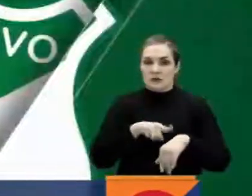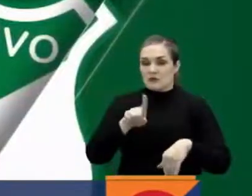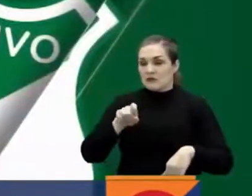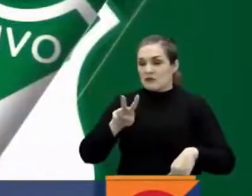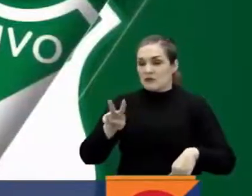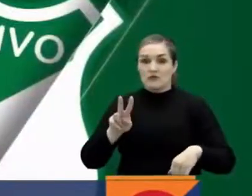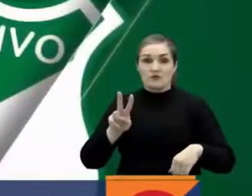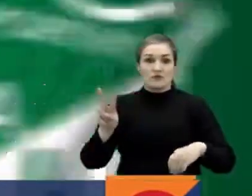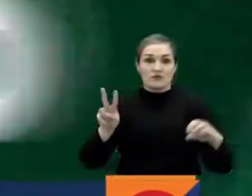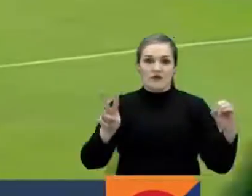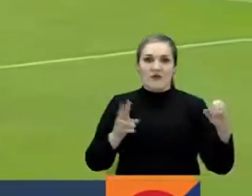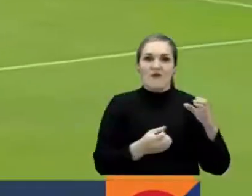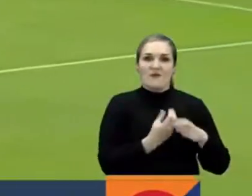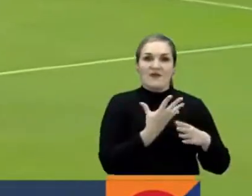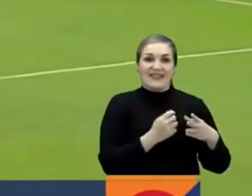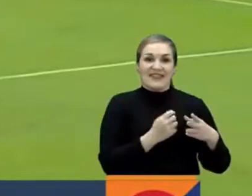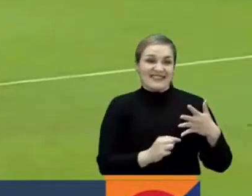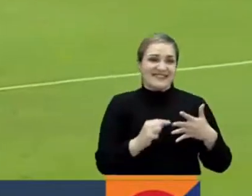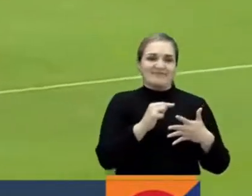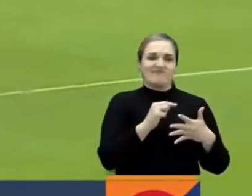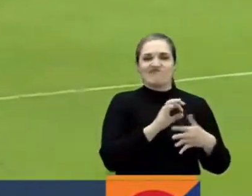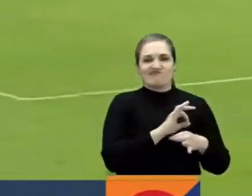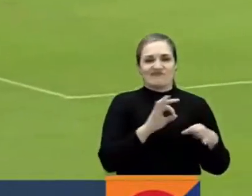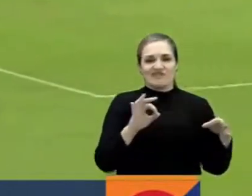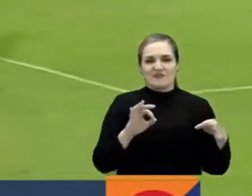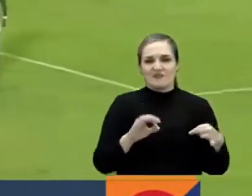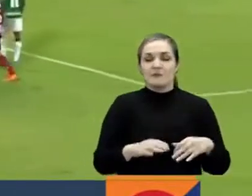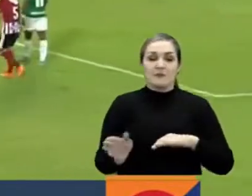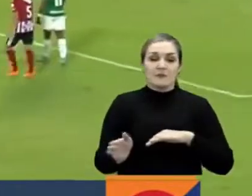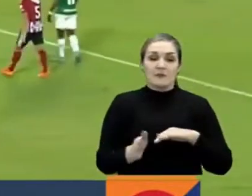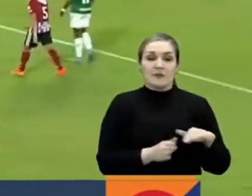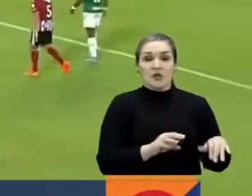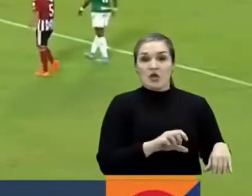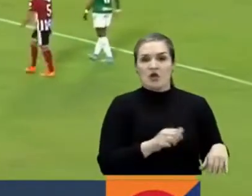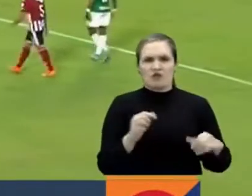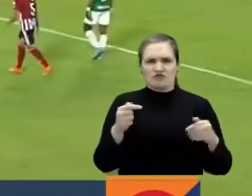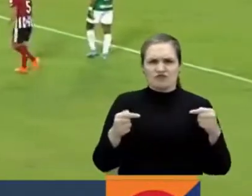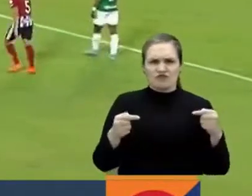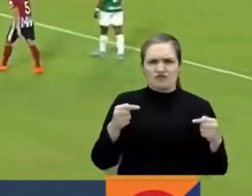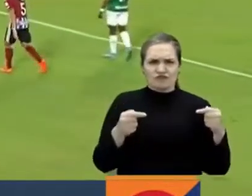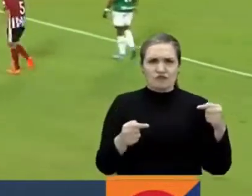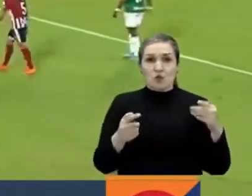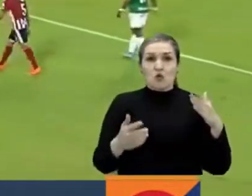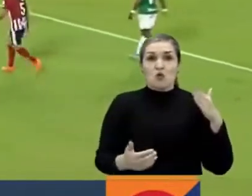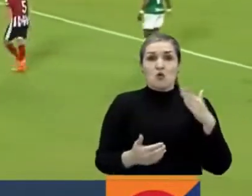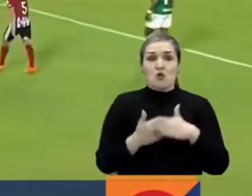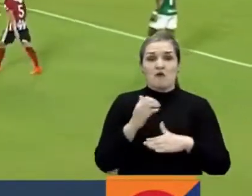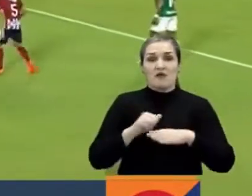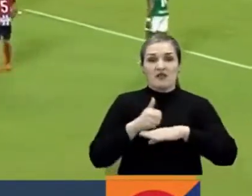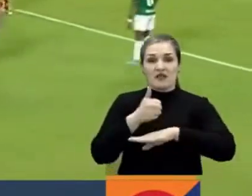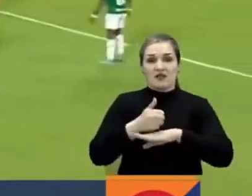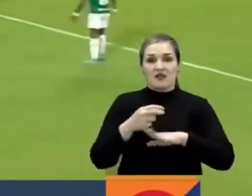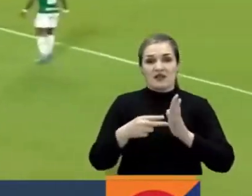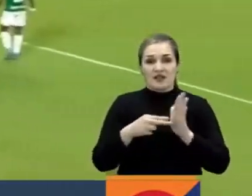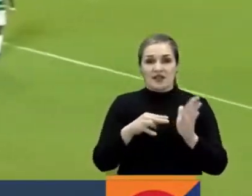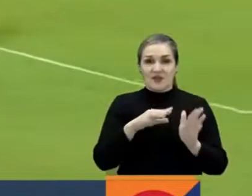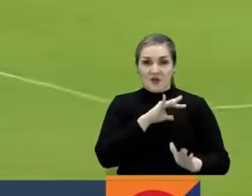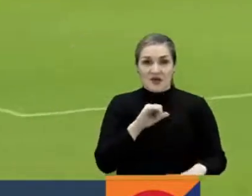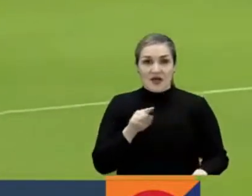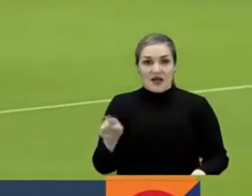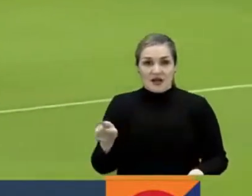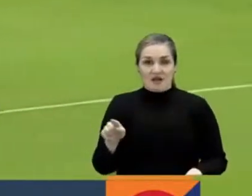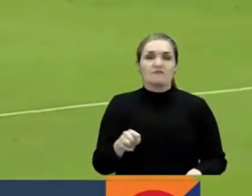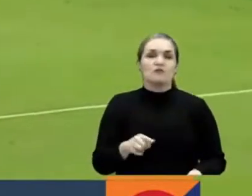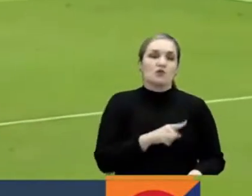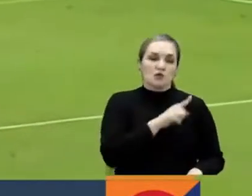punta. En el otro duelo de la jornada, en el estreno de Jorge Luis Pinto como técnico del Cali, los verdes perdieron ante Junior